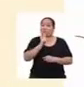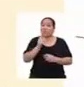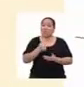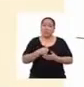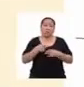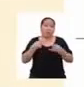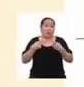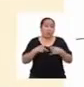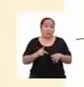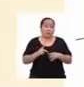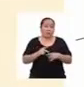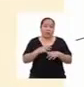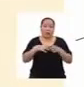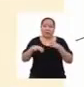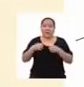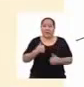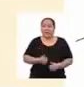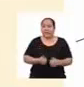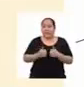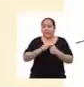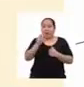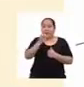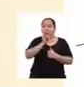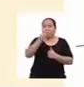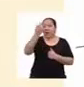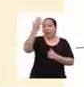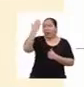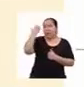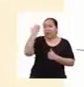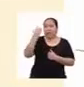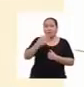una vida como la que antes teníamos.